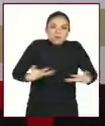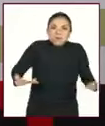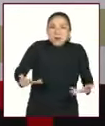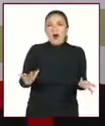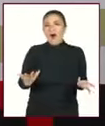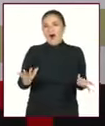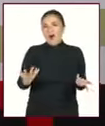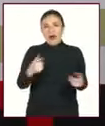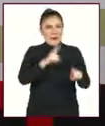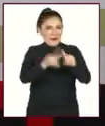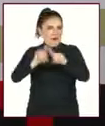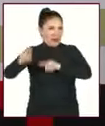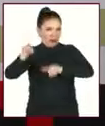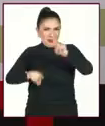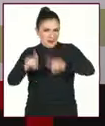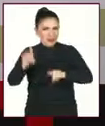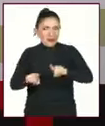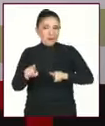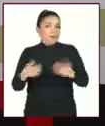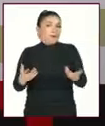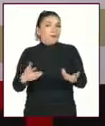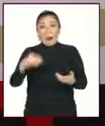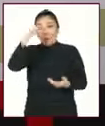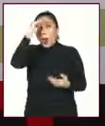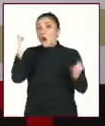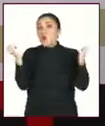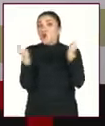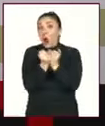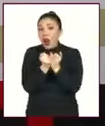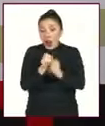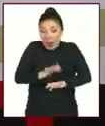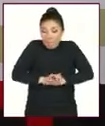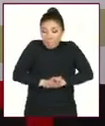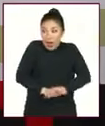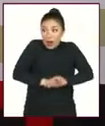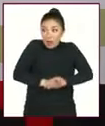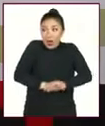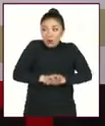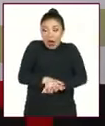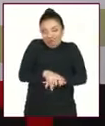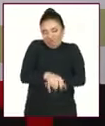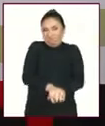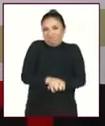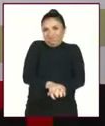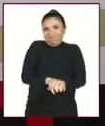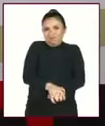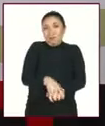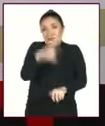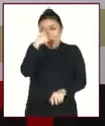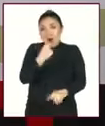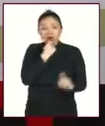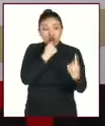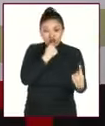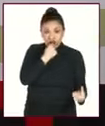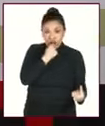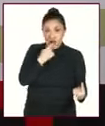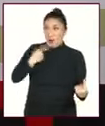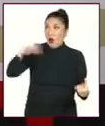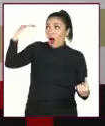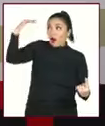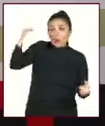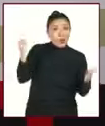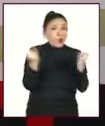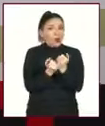Y también porque no es lo mismo la compresión que yo doy a un niño, a un adulto, a un Claro.